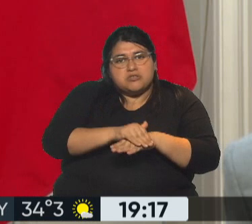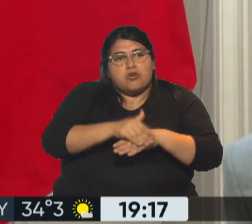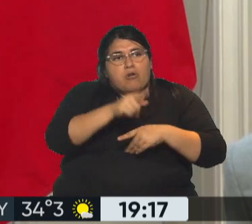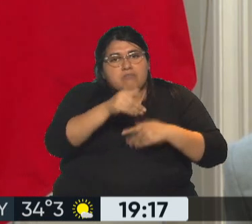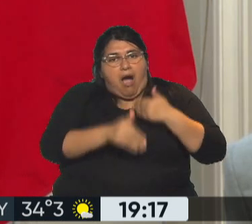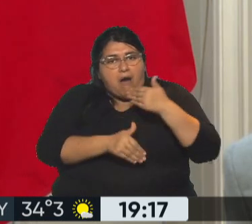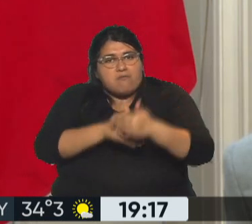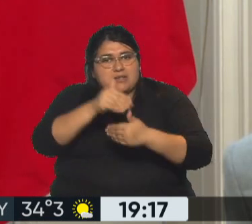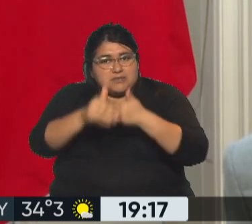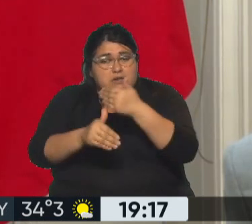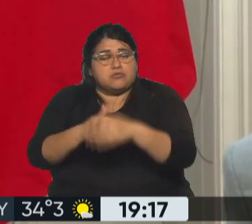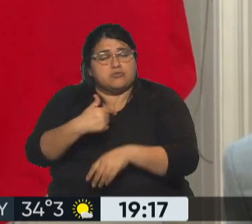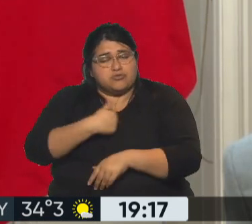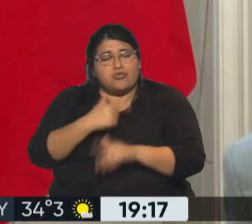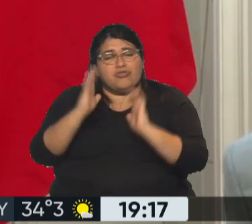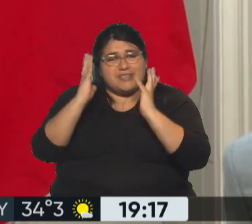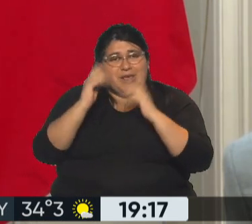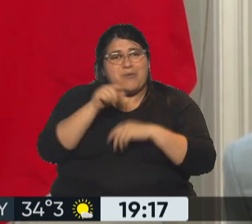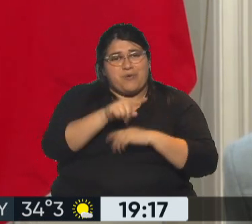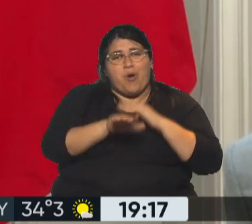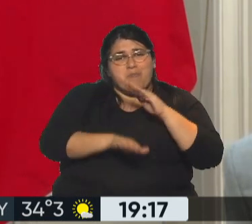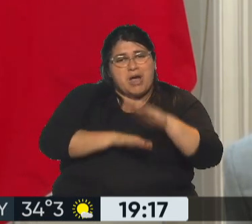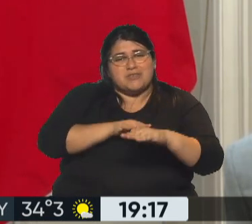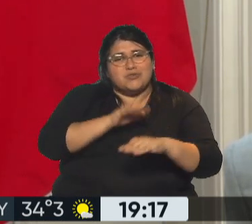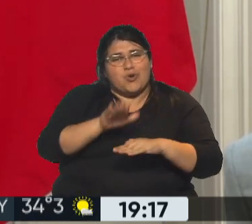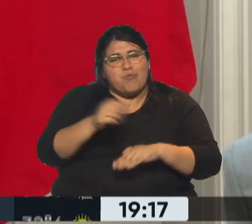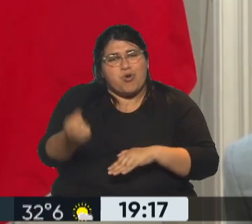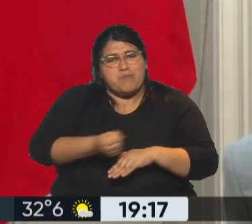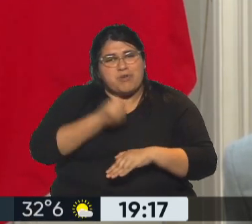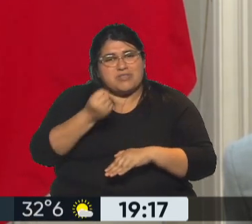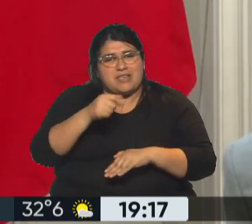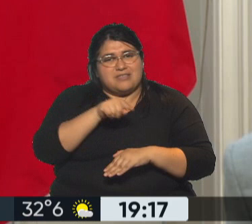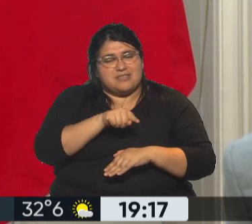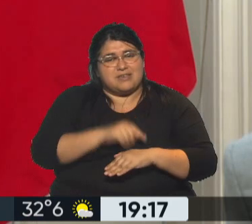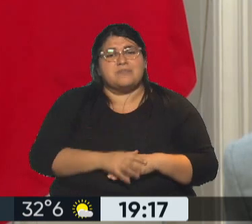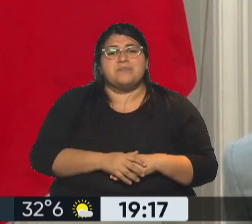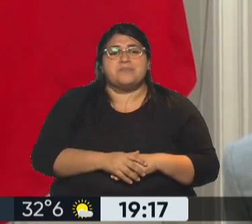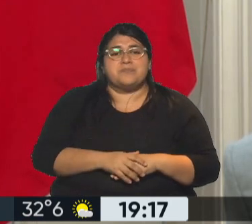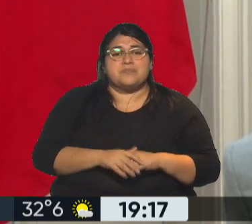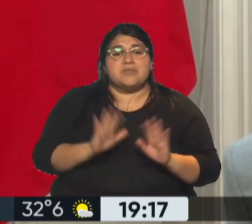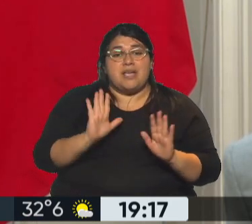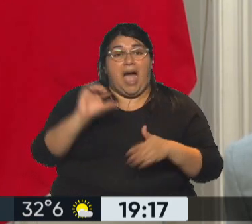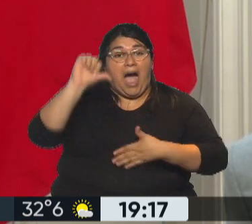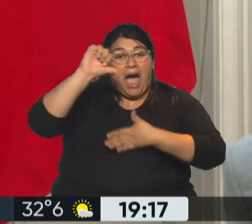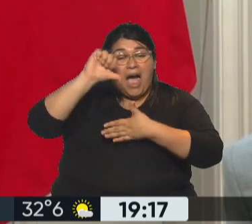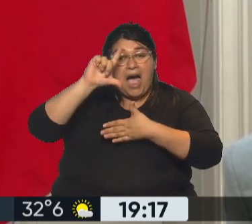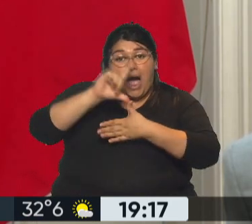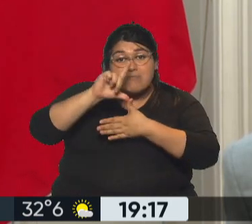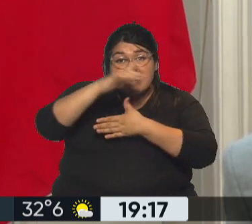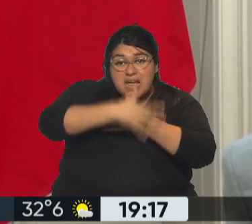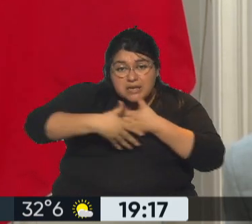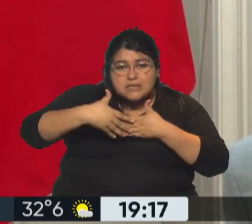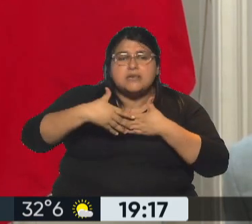Y yo celebro que creo que hemos dado un paso muy importante ayer en ese sentido, y para América Latina eso ayuda